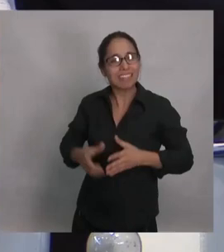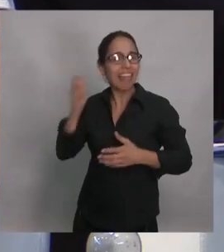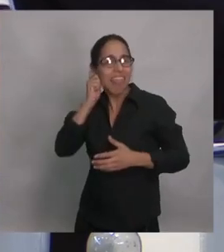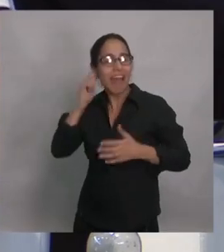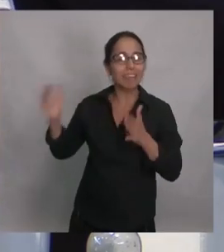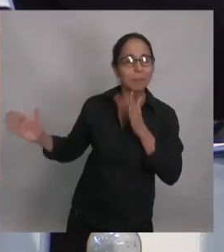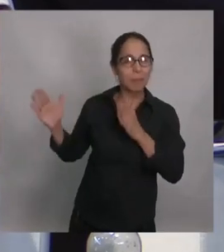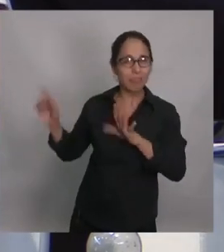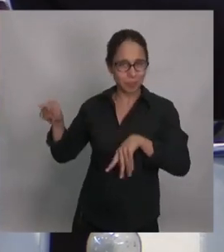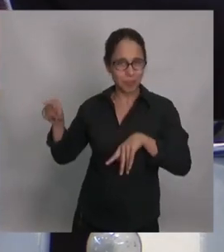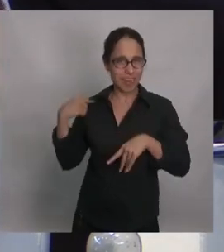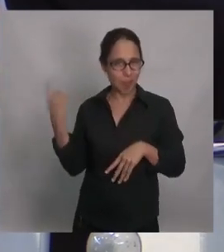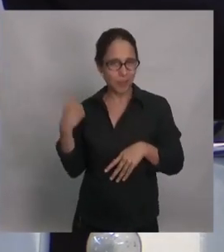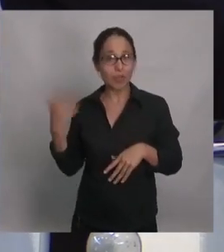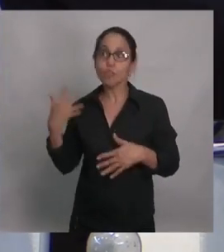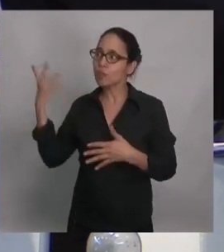Nosotros empezamos a militar